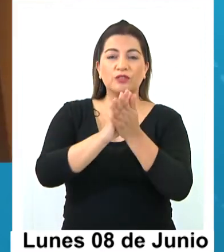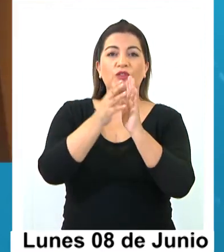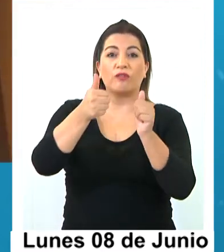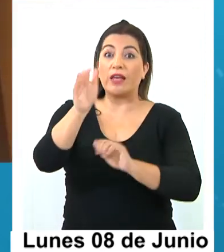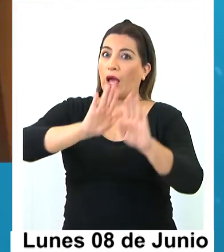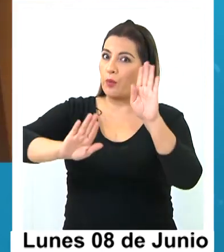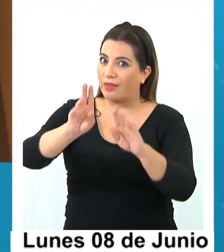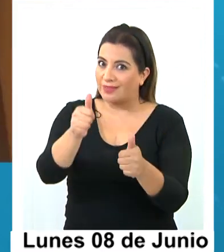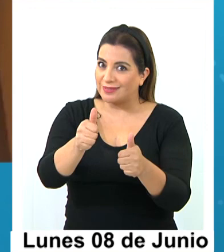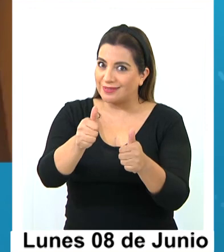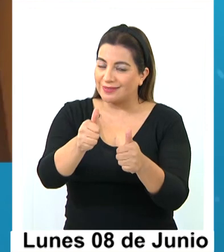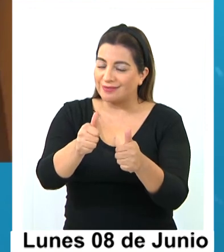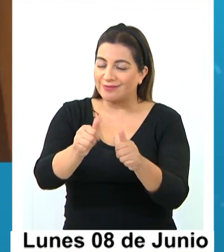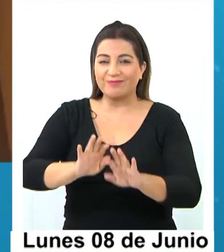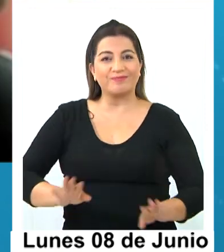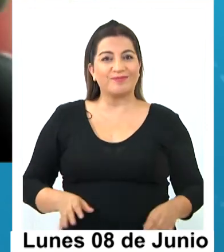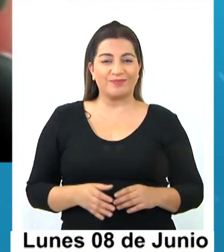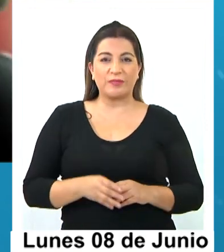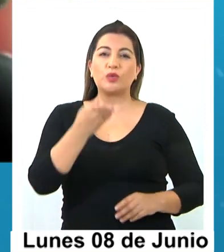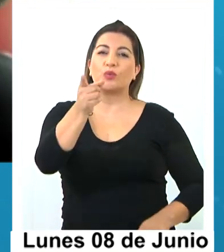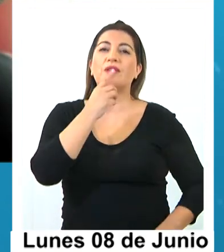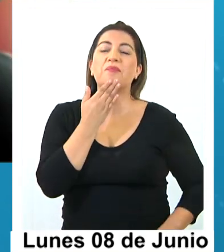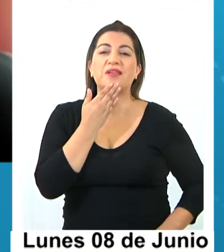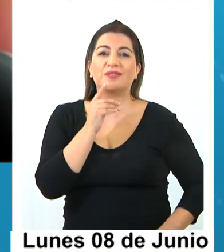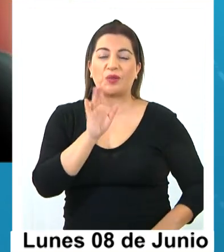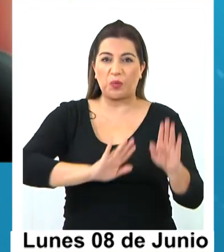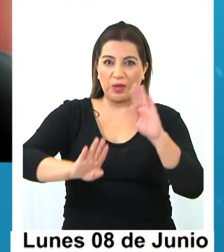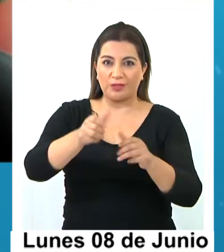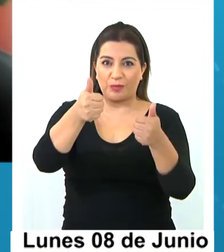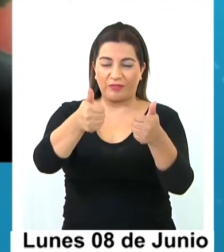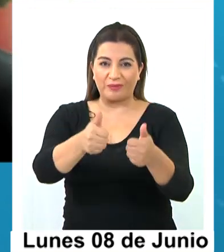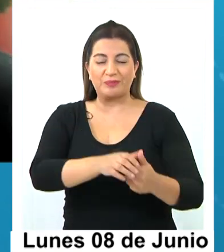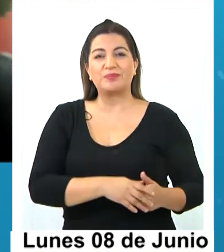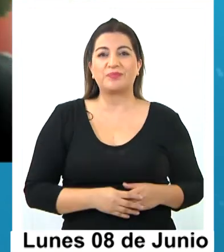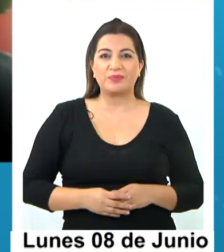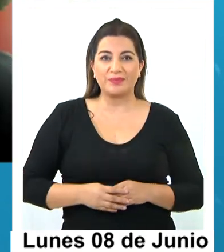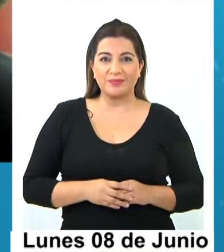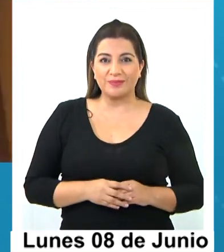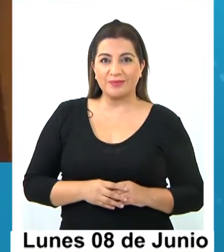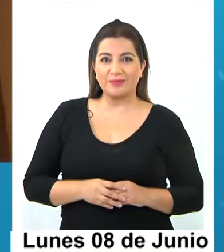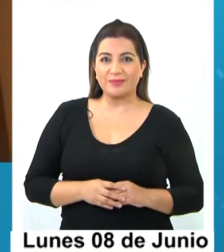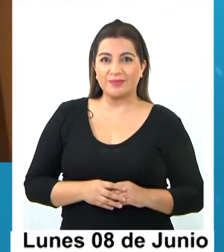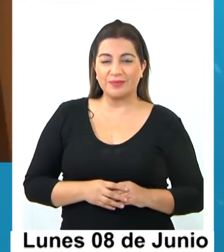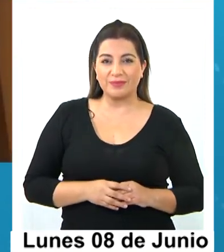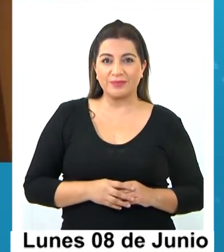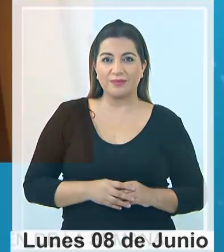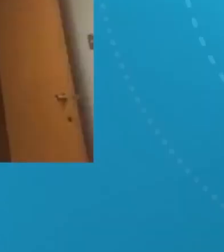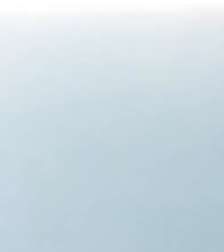muy bien y a cuidarse. No queda otra. Sí, tú también. Que estés muy bien. Igualmente.